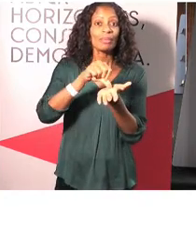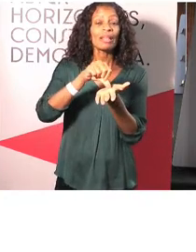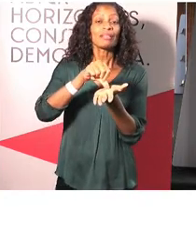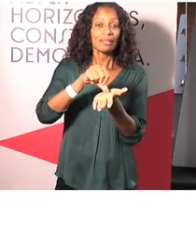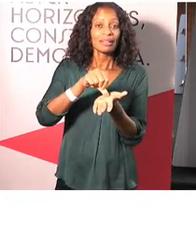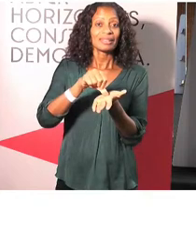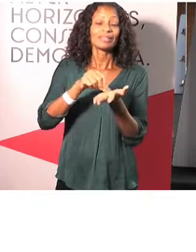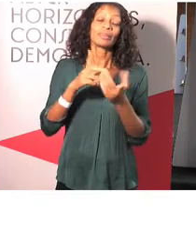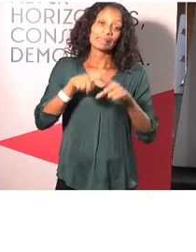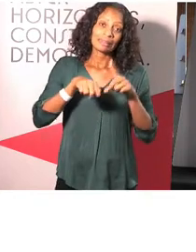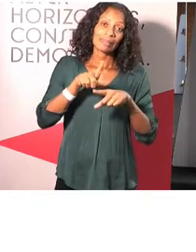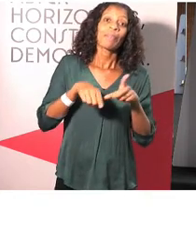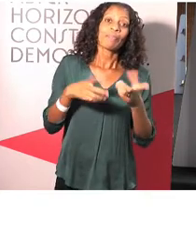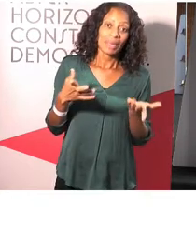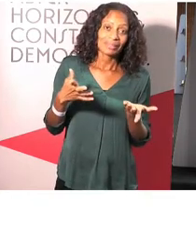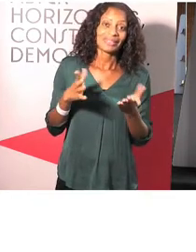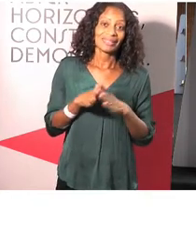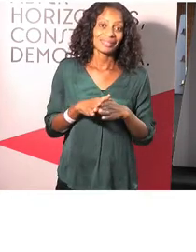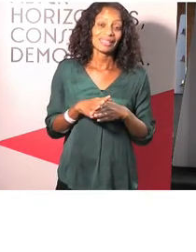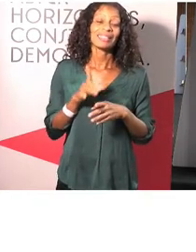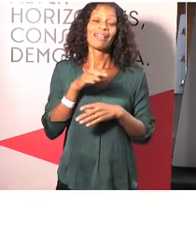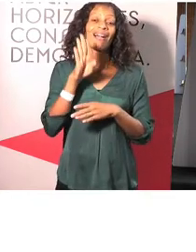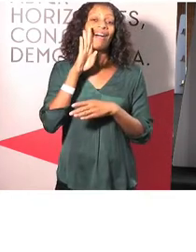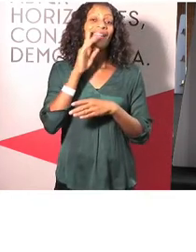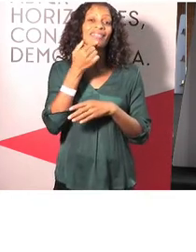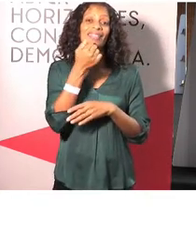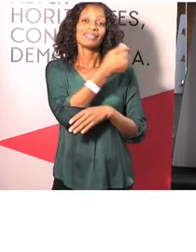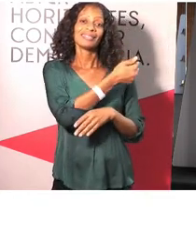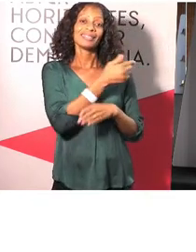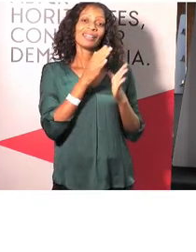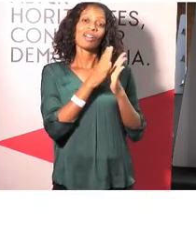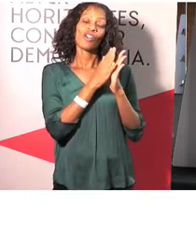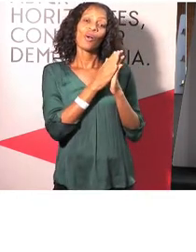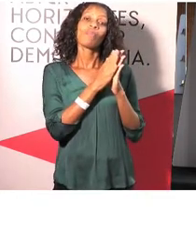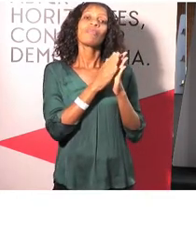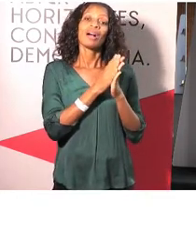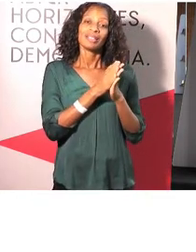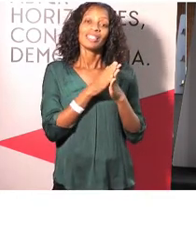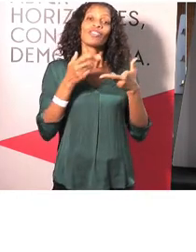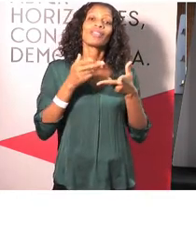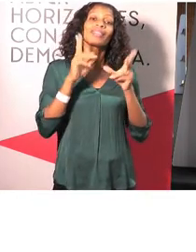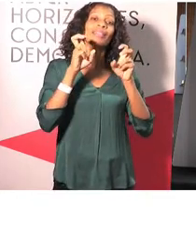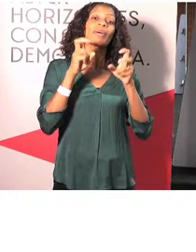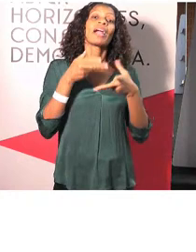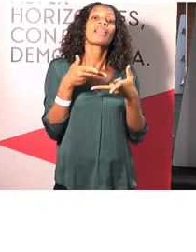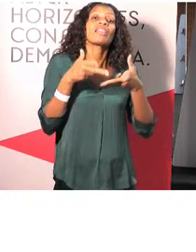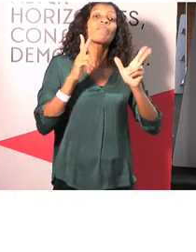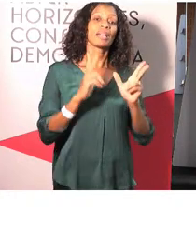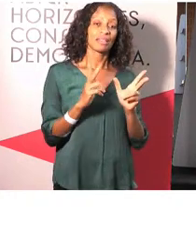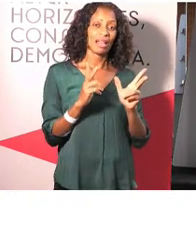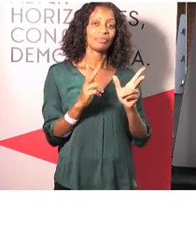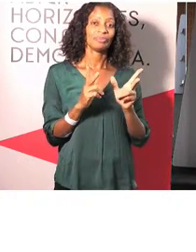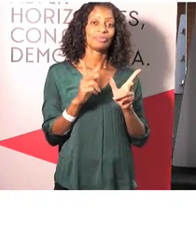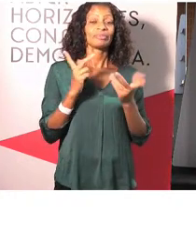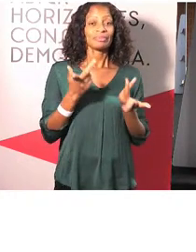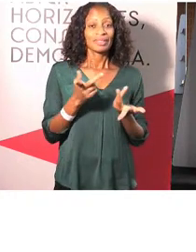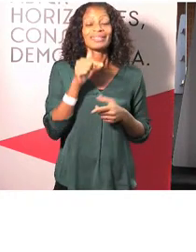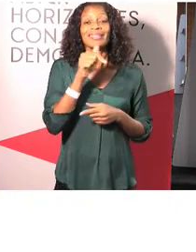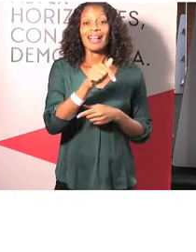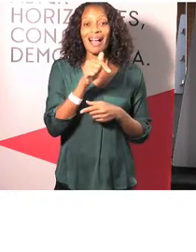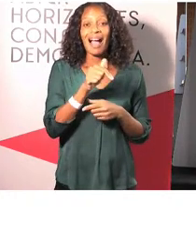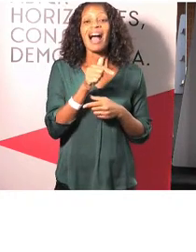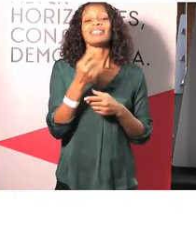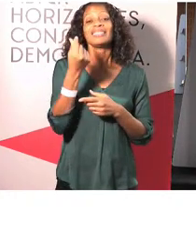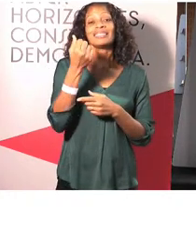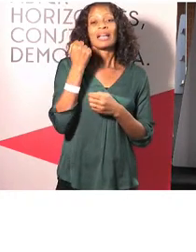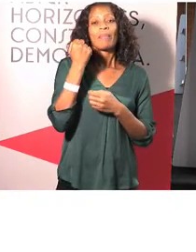de la libertad, siguiendo lo que decía Tormenta. Desde una lógica del capitalismo de plataforma no pone